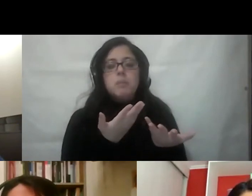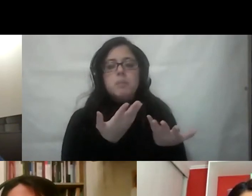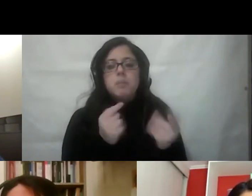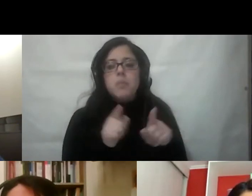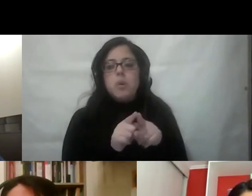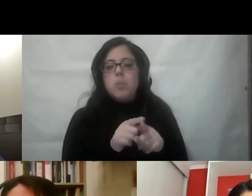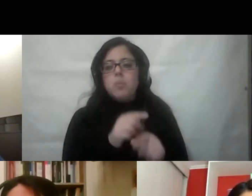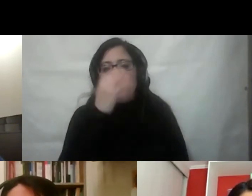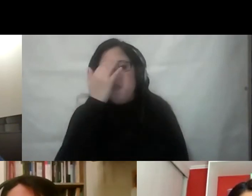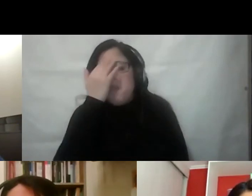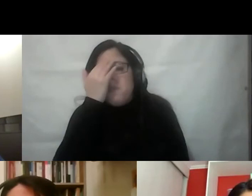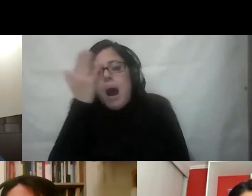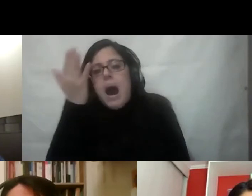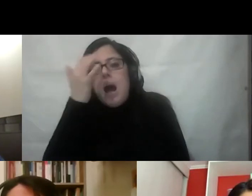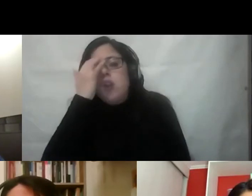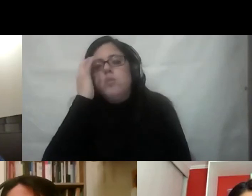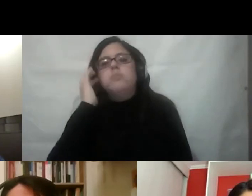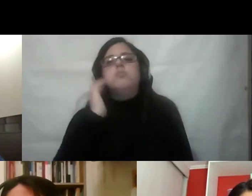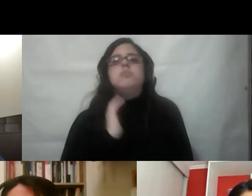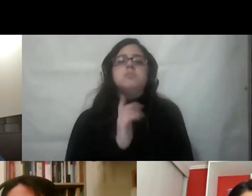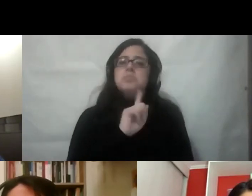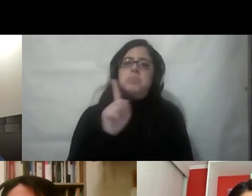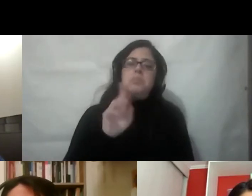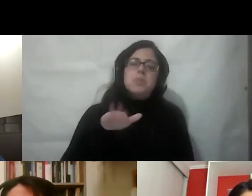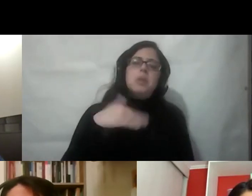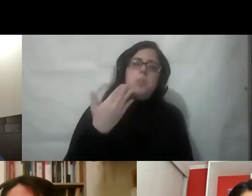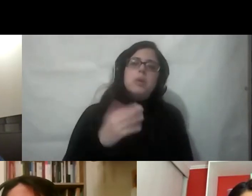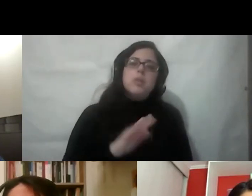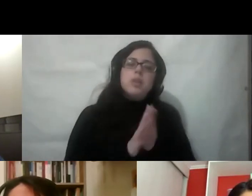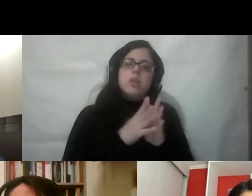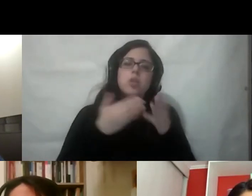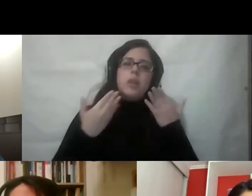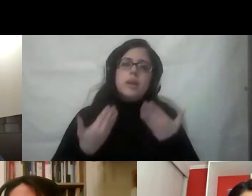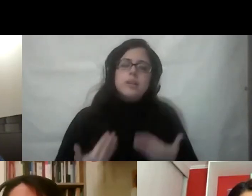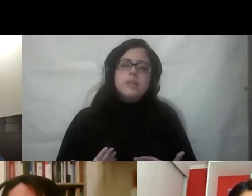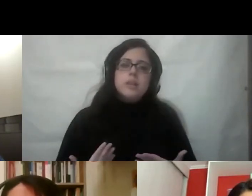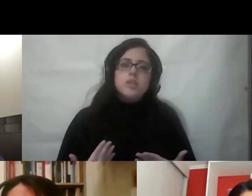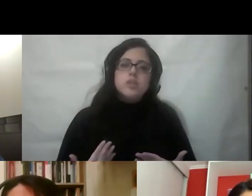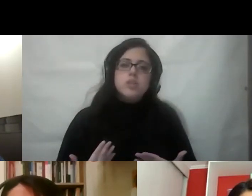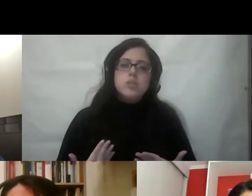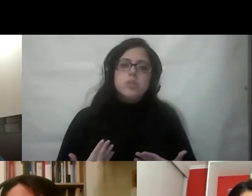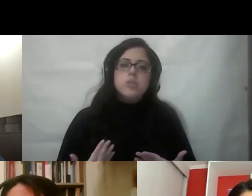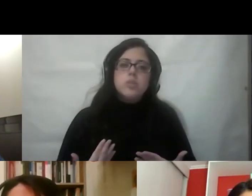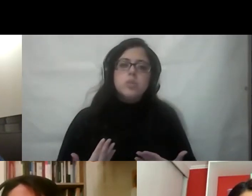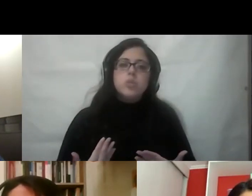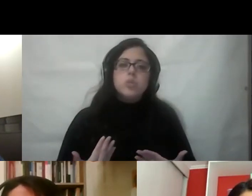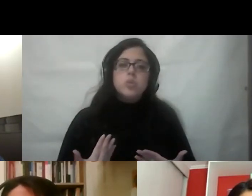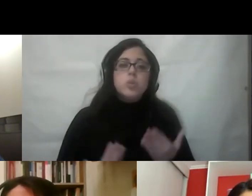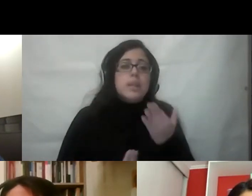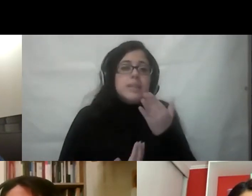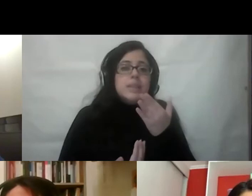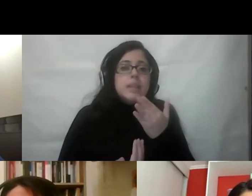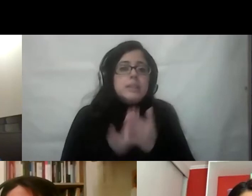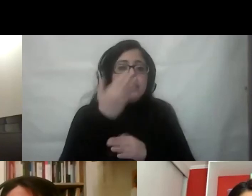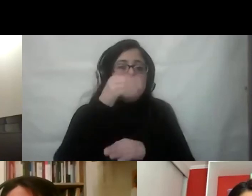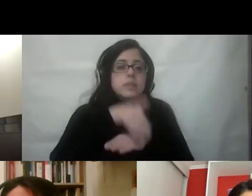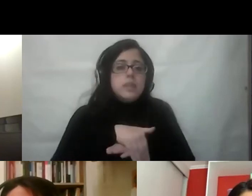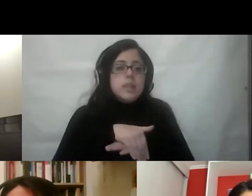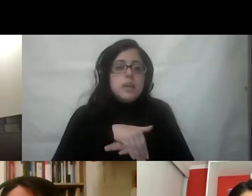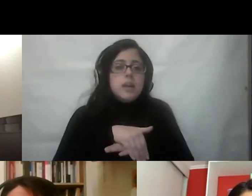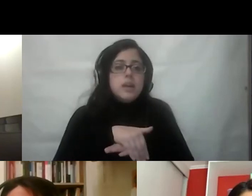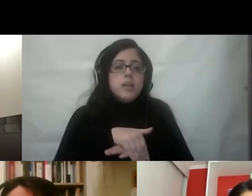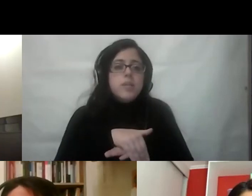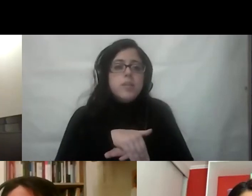boca, después de todo el cansancio que implique, ¿verdad?, el día, de sentir que estamos haciendo algo por